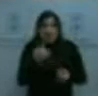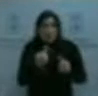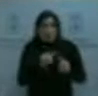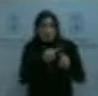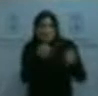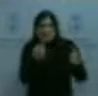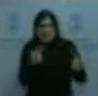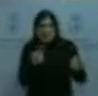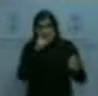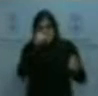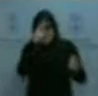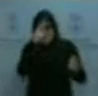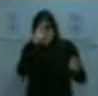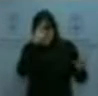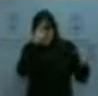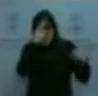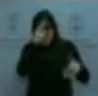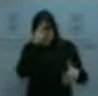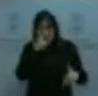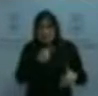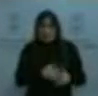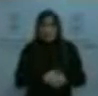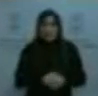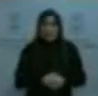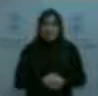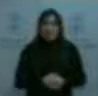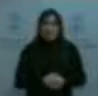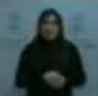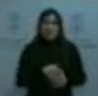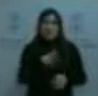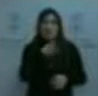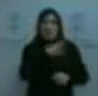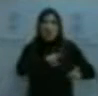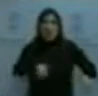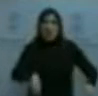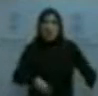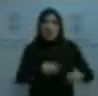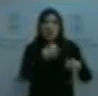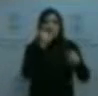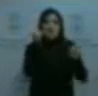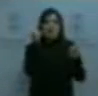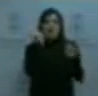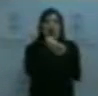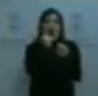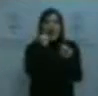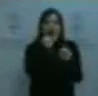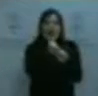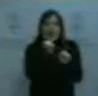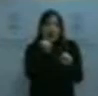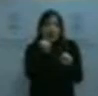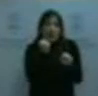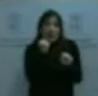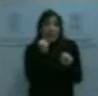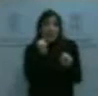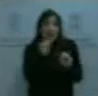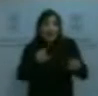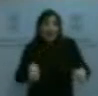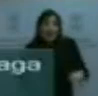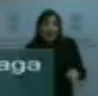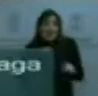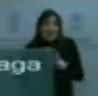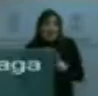que nosotros la reforma laboral es una cuestión ideológica del Partido Popular. No, era la reforma laboral, hubo que hacerla porque aquí durante un tiempo gobernaron